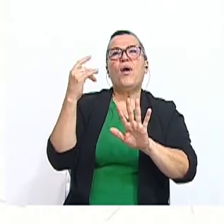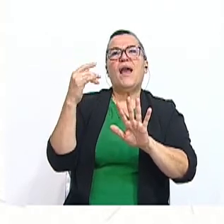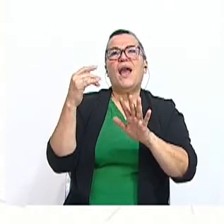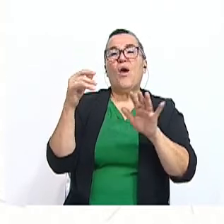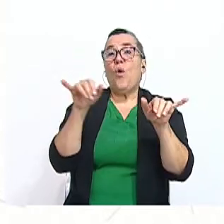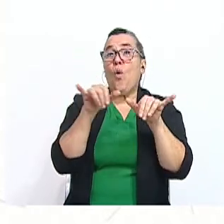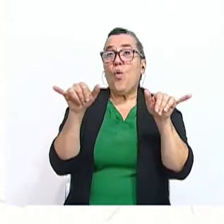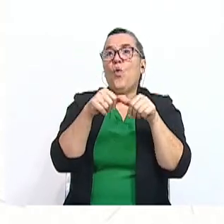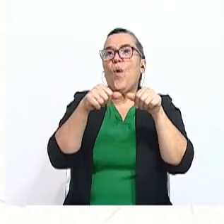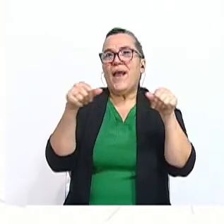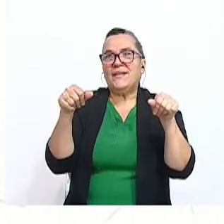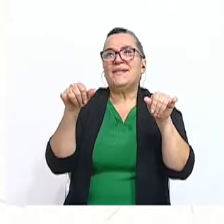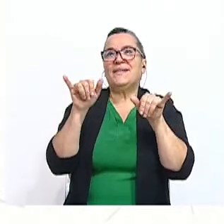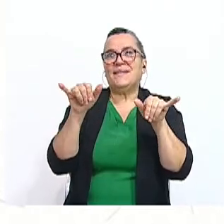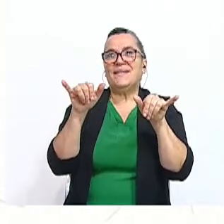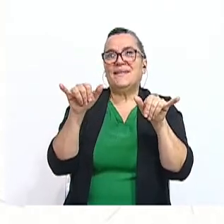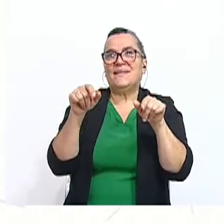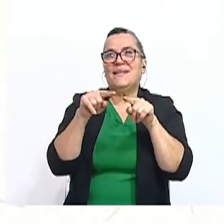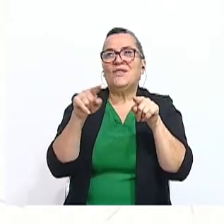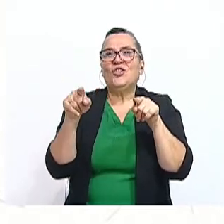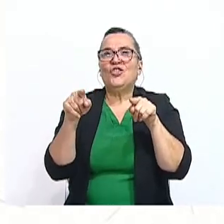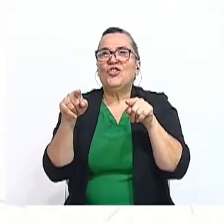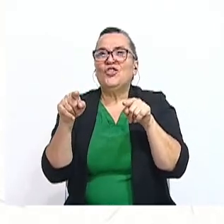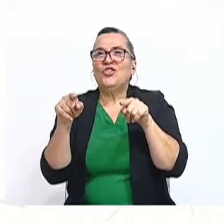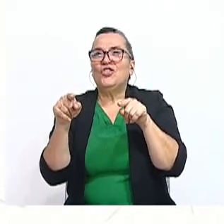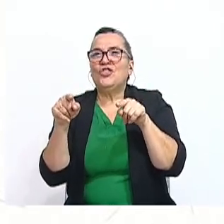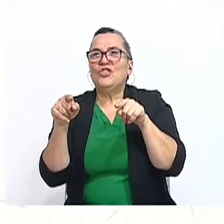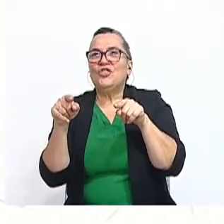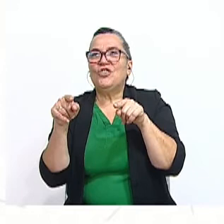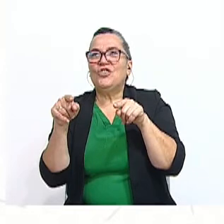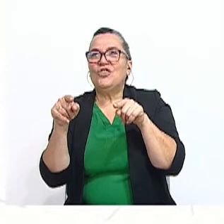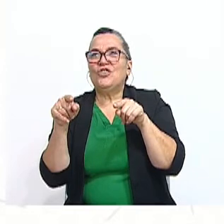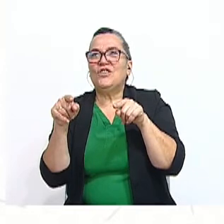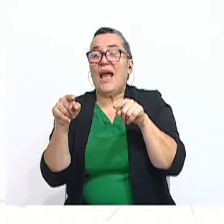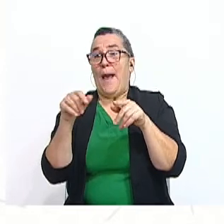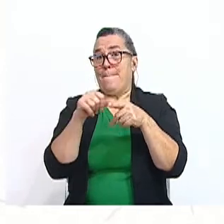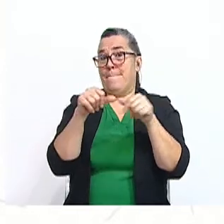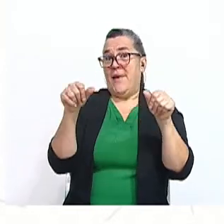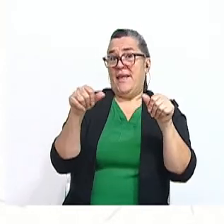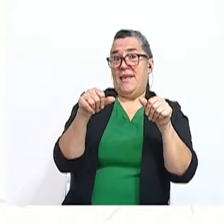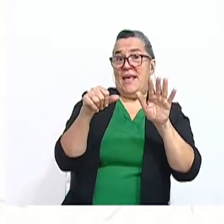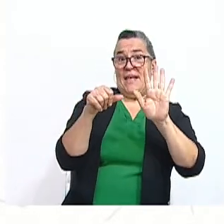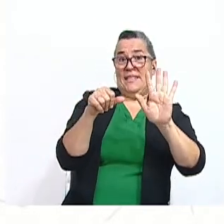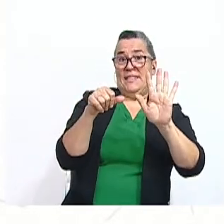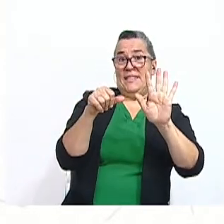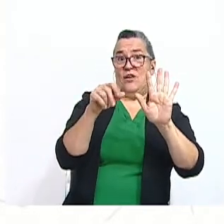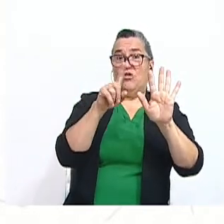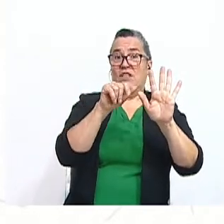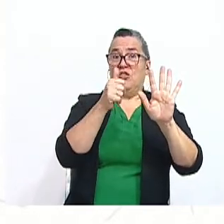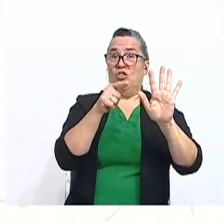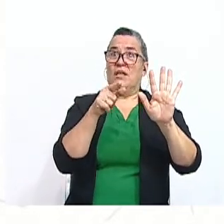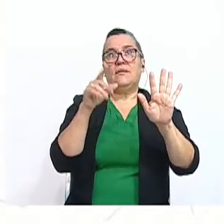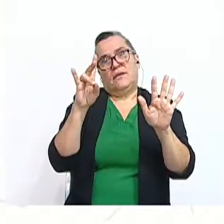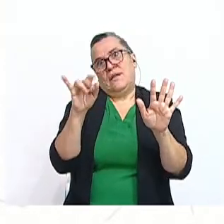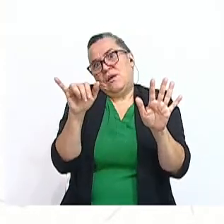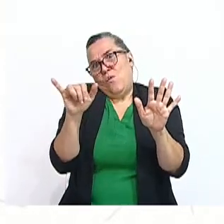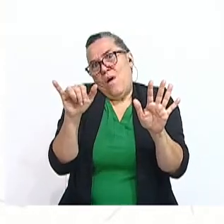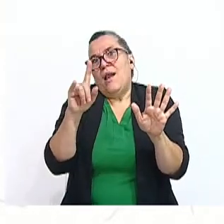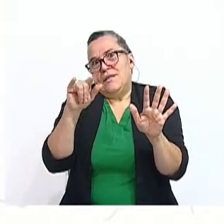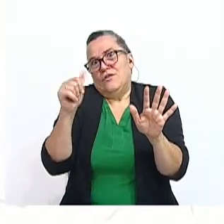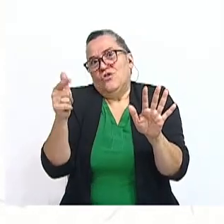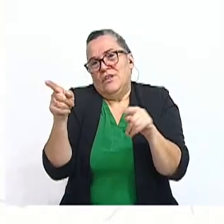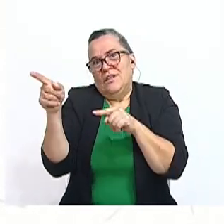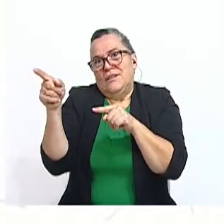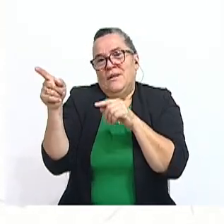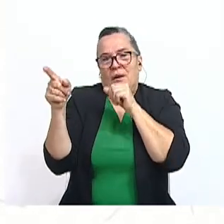medidas? Iguales. Entonces, si lo que es la medida del ángulo 5 es 110, la medida del ángulo 7 también